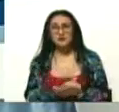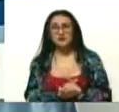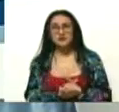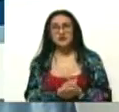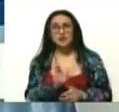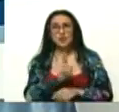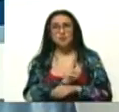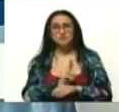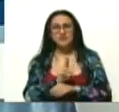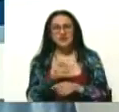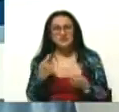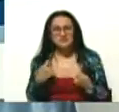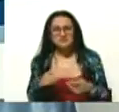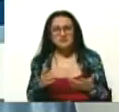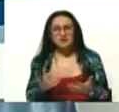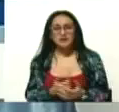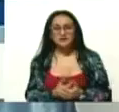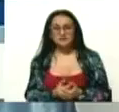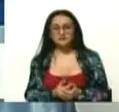utilizándose para,